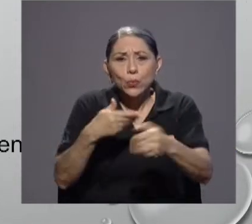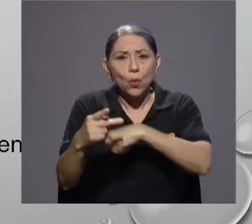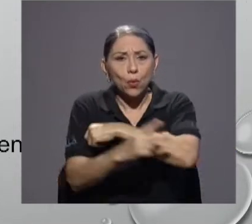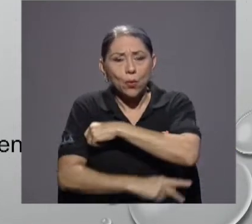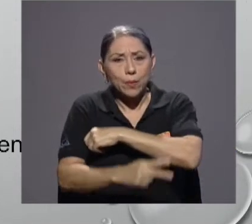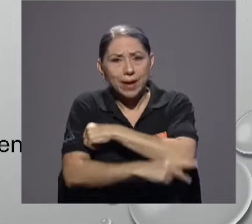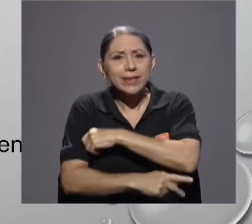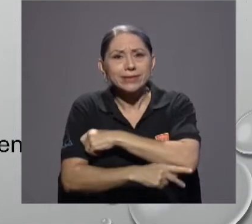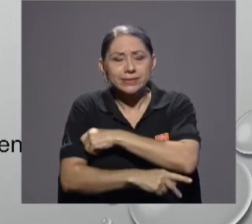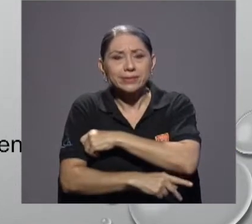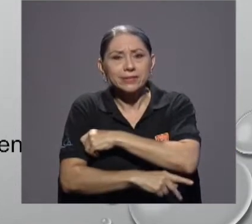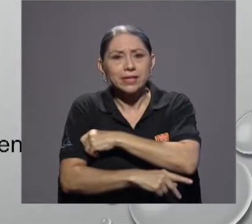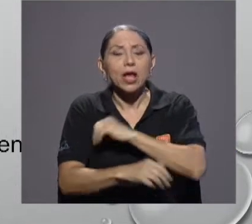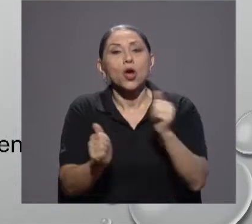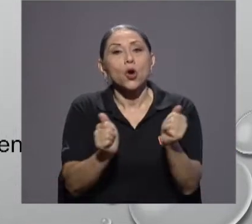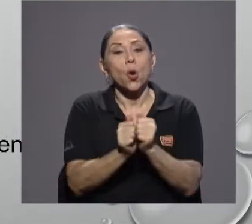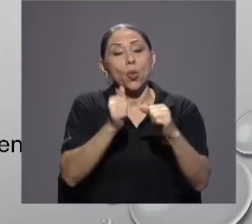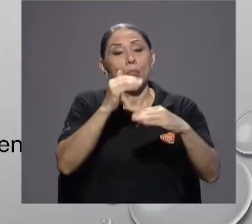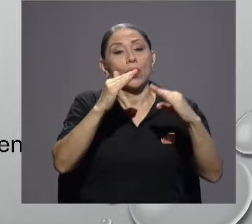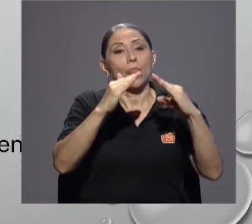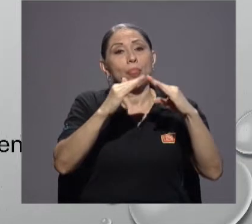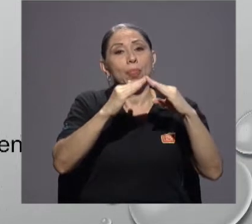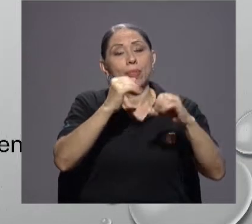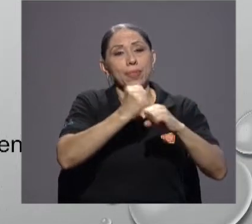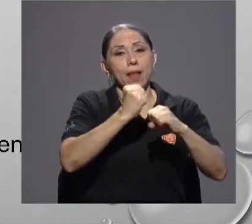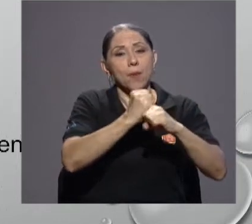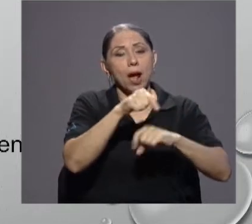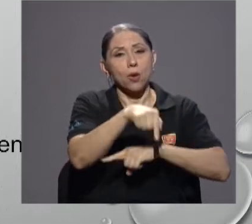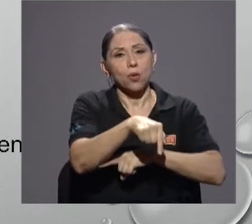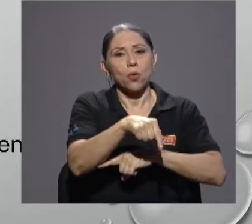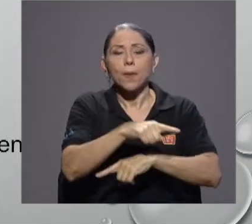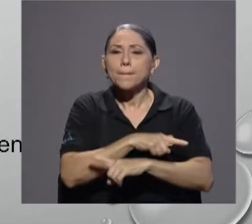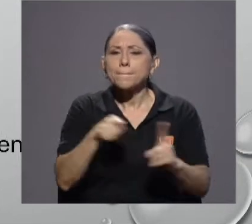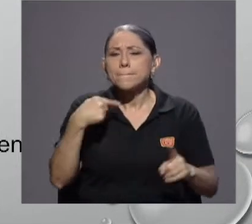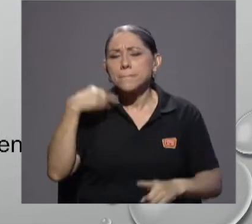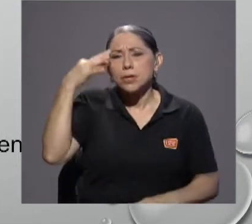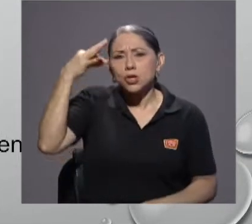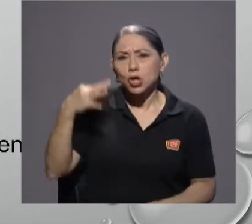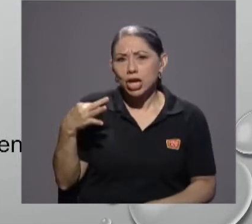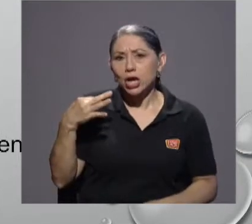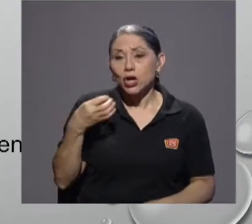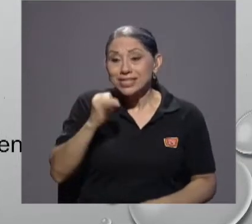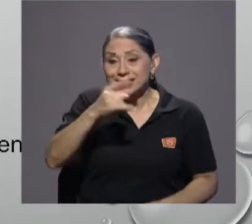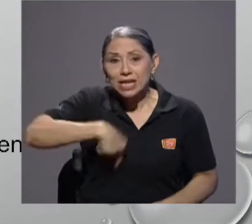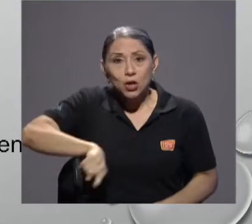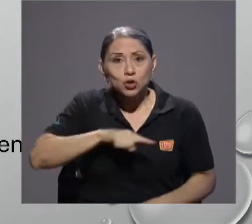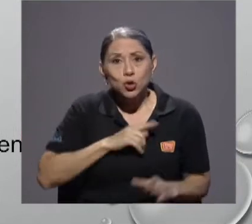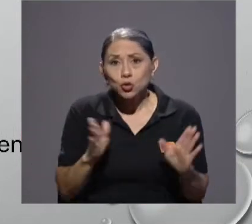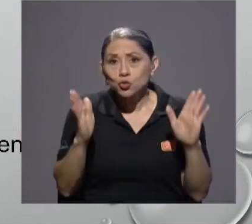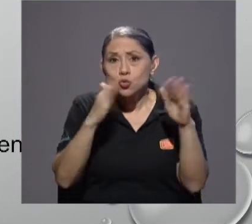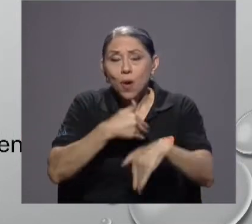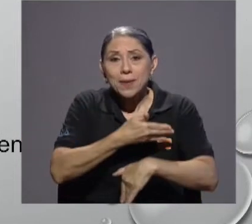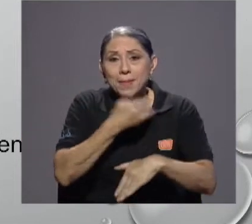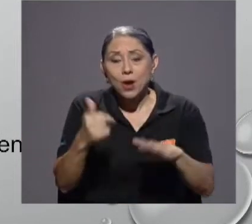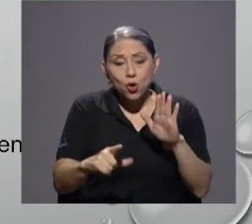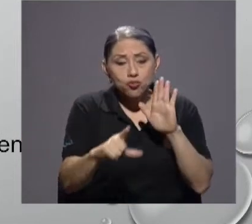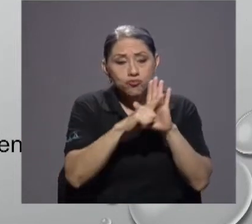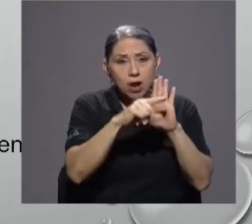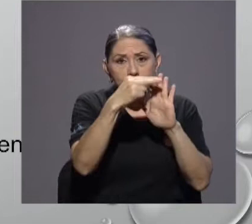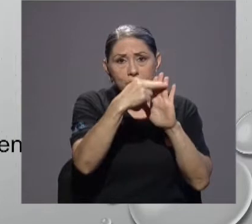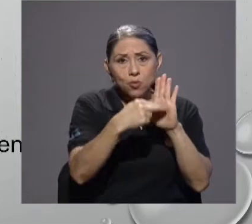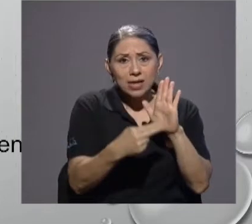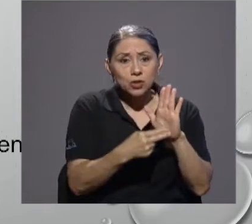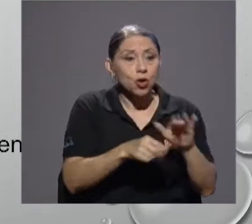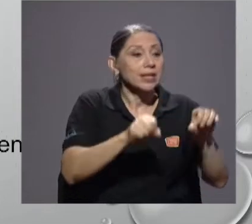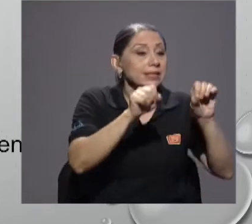país con teletrabajo, pero yo creo que si no tenemos una mejor regulación, que esté claro de qué es lo que se puede y qué es